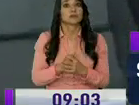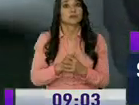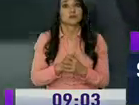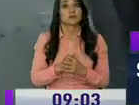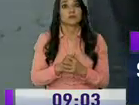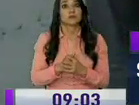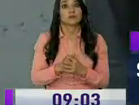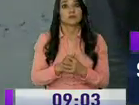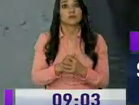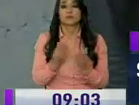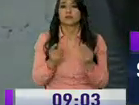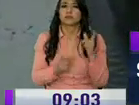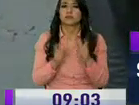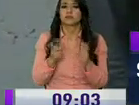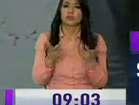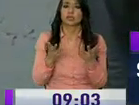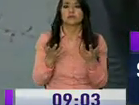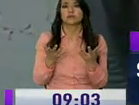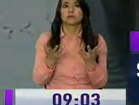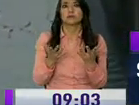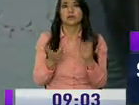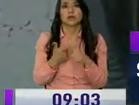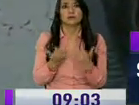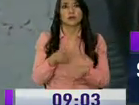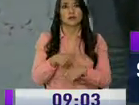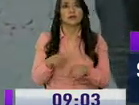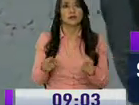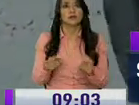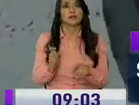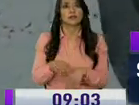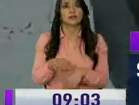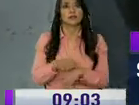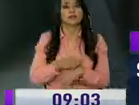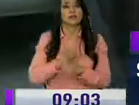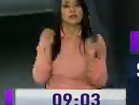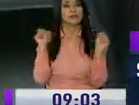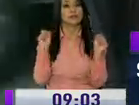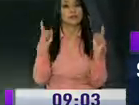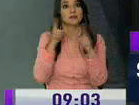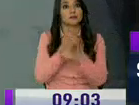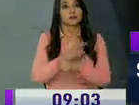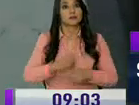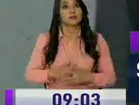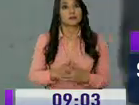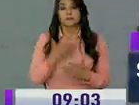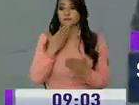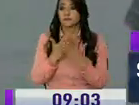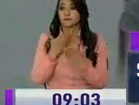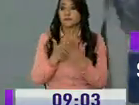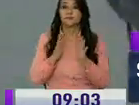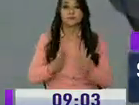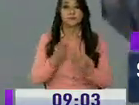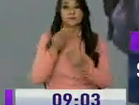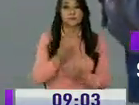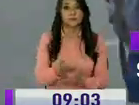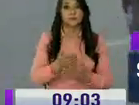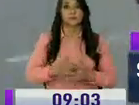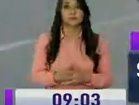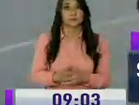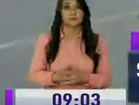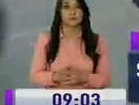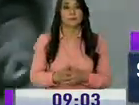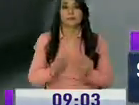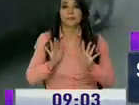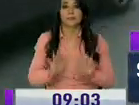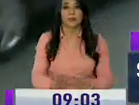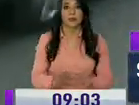no hay mucha gente a esta hora, pero sí estaba en la mañana full. Le agradezco mucho. Bueno, esta es la información. Así